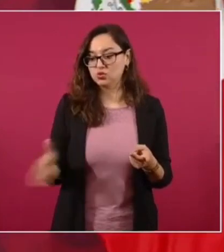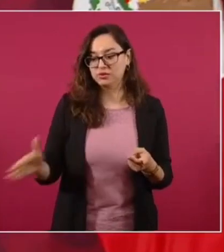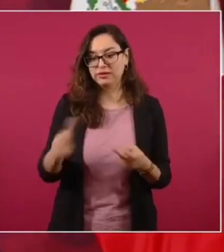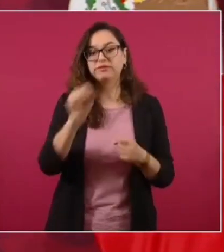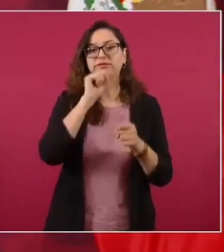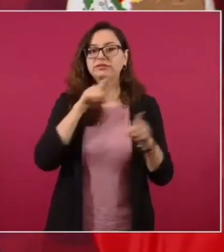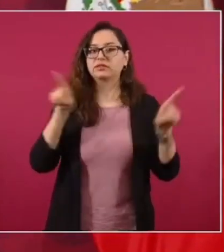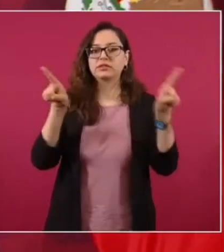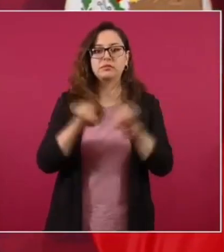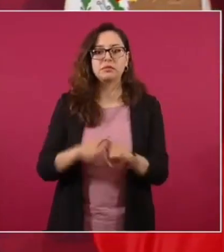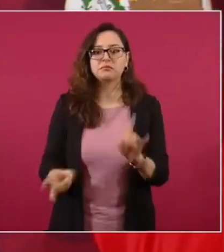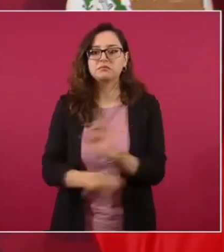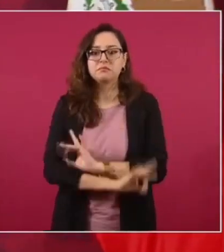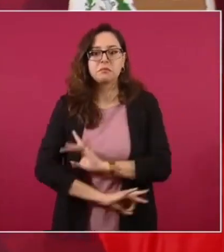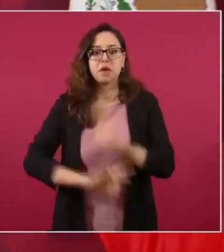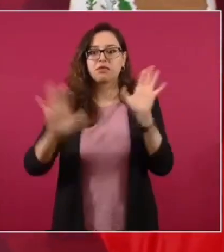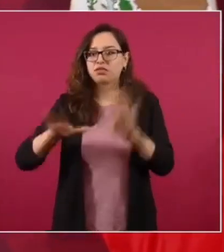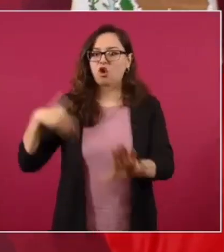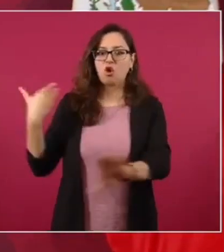De repente